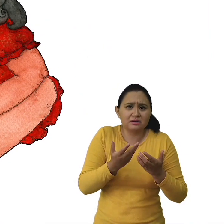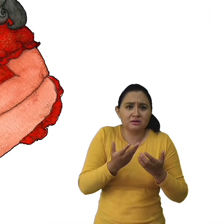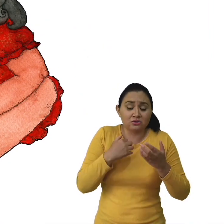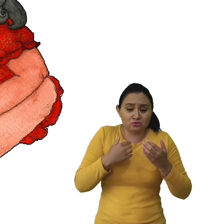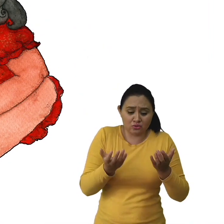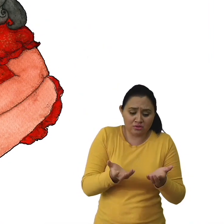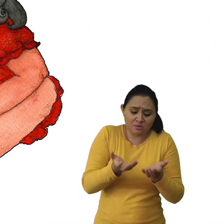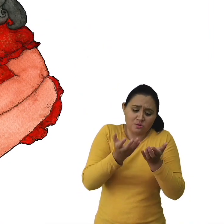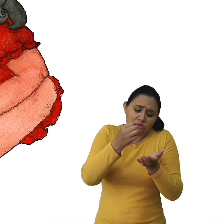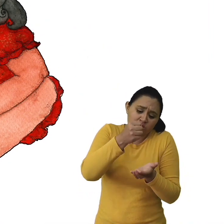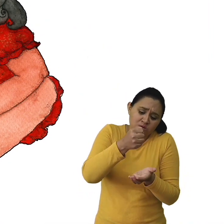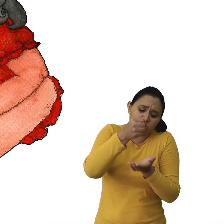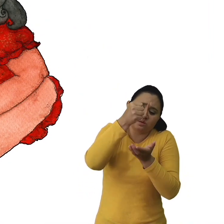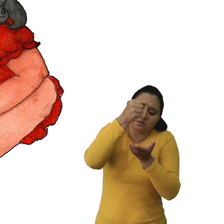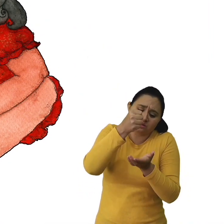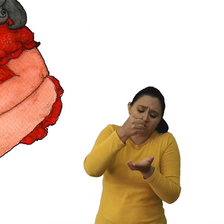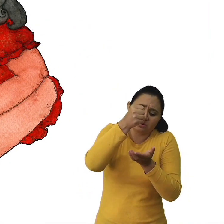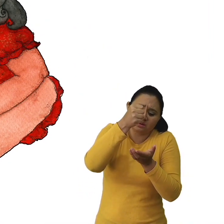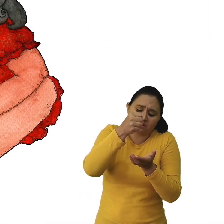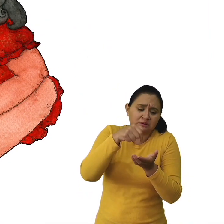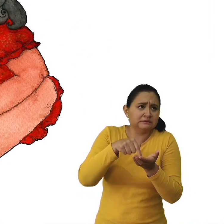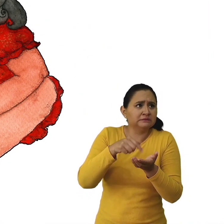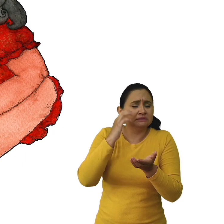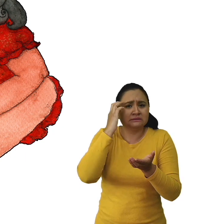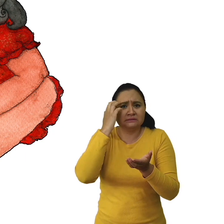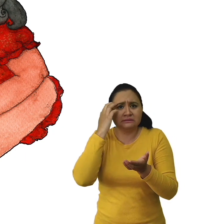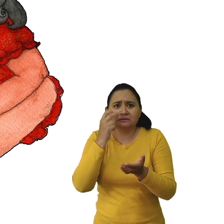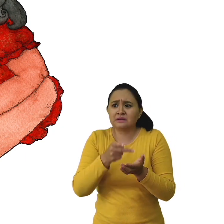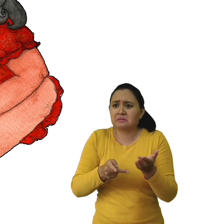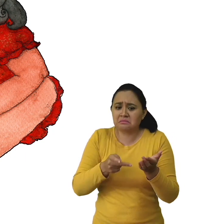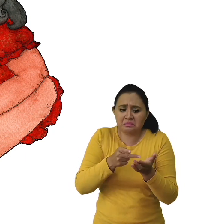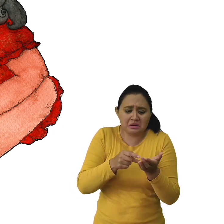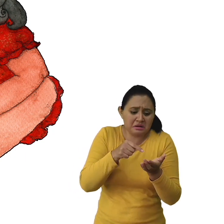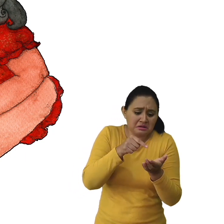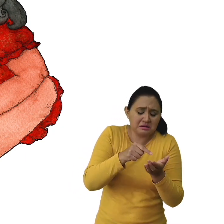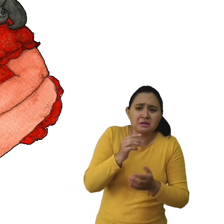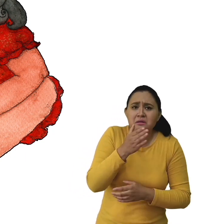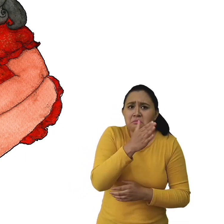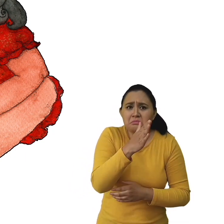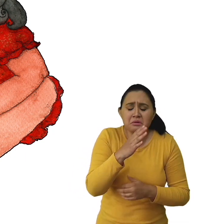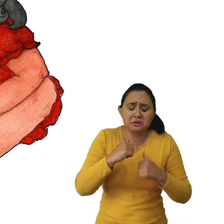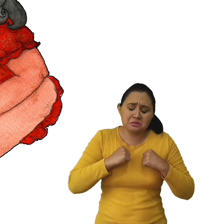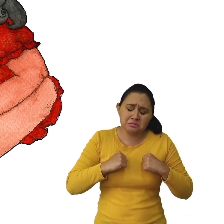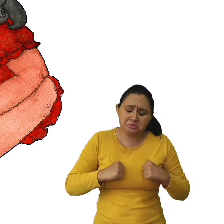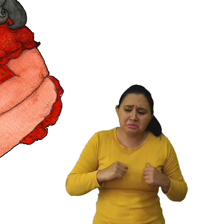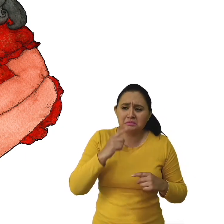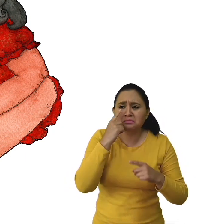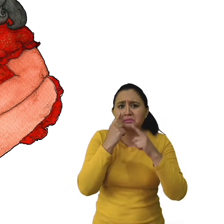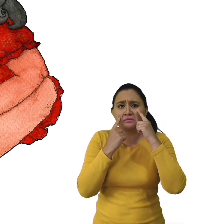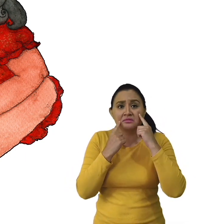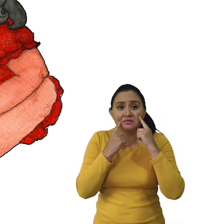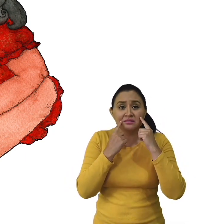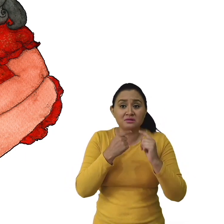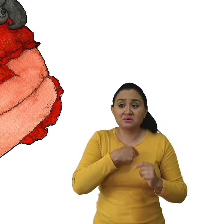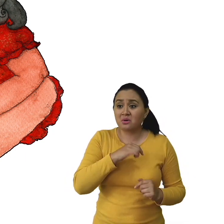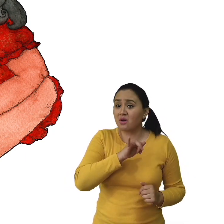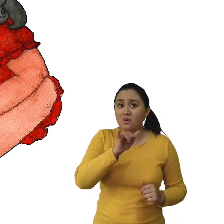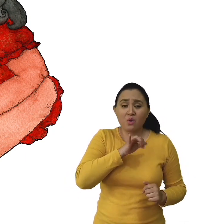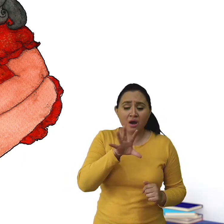vez olvidó cómo iba la danza alocada de la alegría. Y yo también fui entristeciendo al mismo